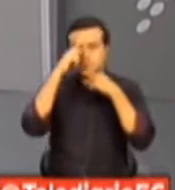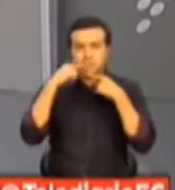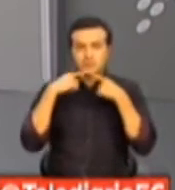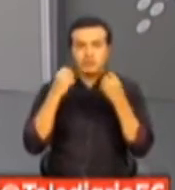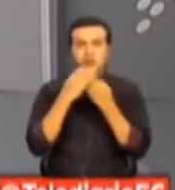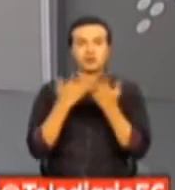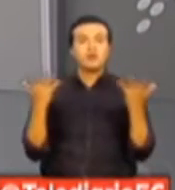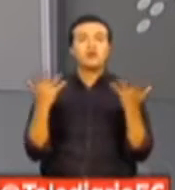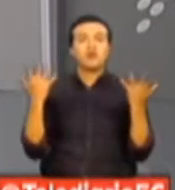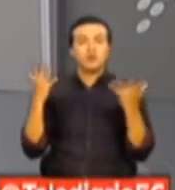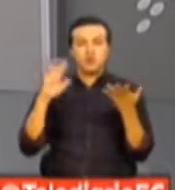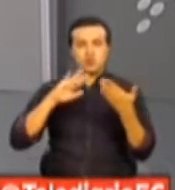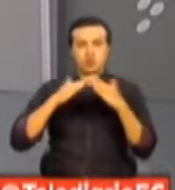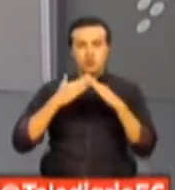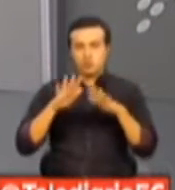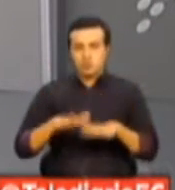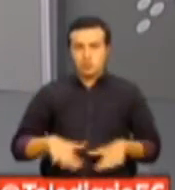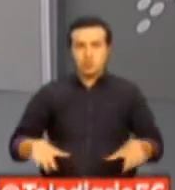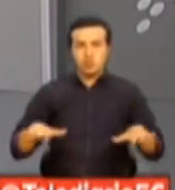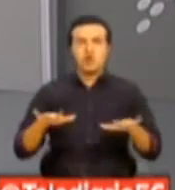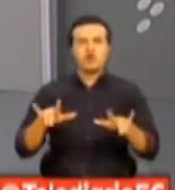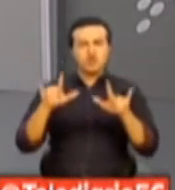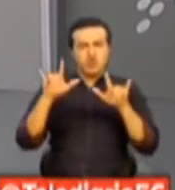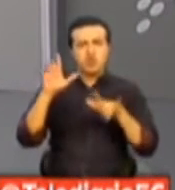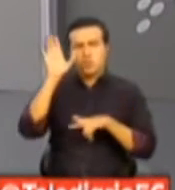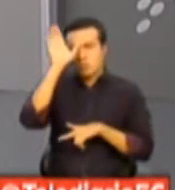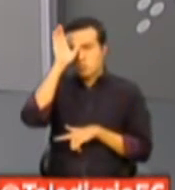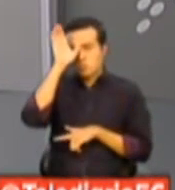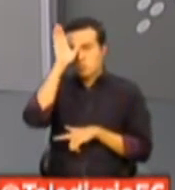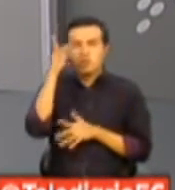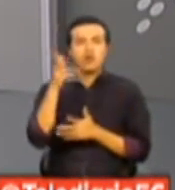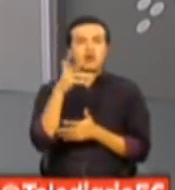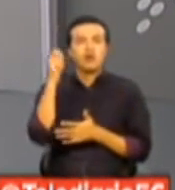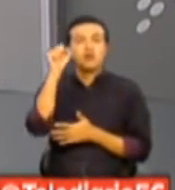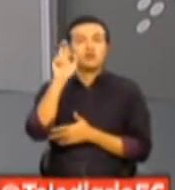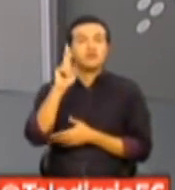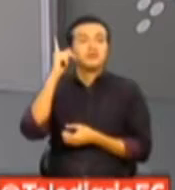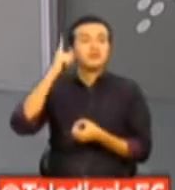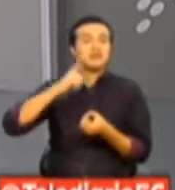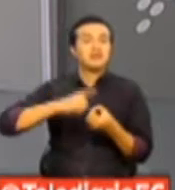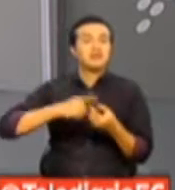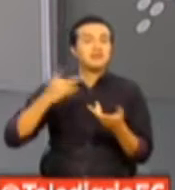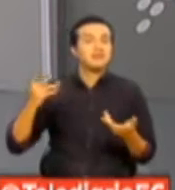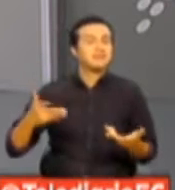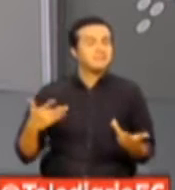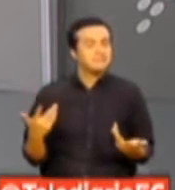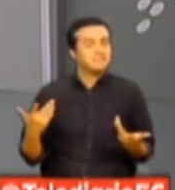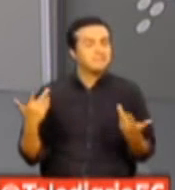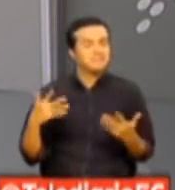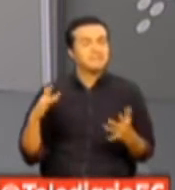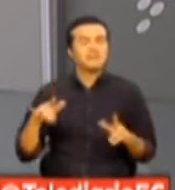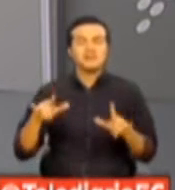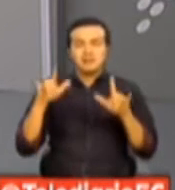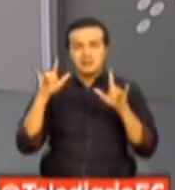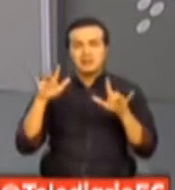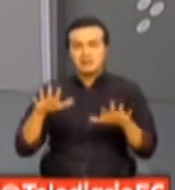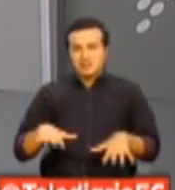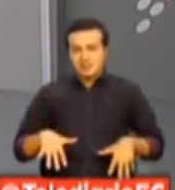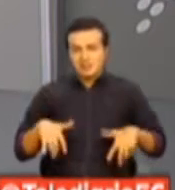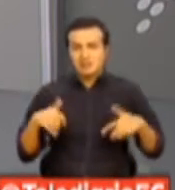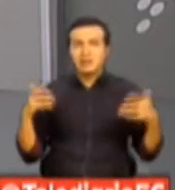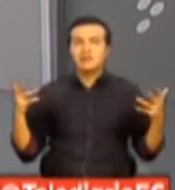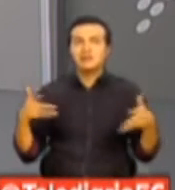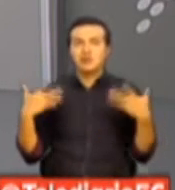Noticias también que se generan desde la comunidad. Rock y cultura se tomarán el sur de Quito. Esto gracias al concierto,